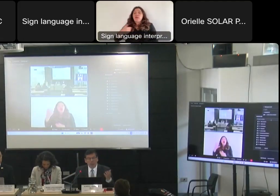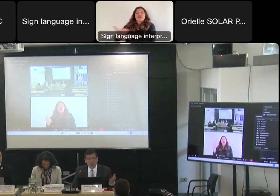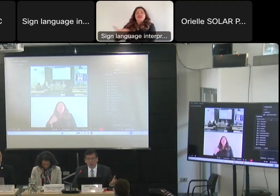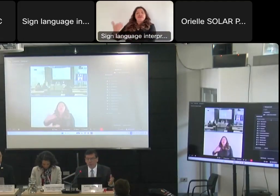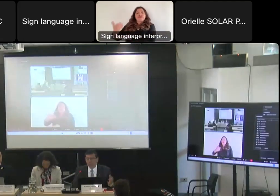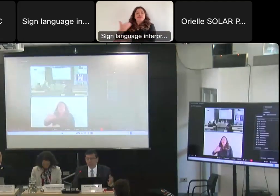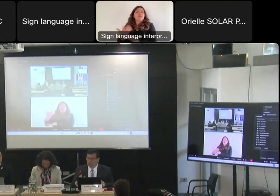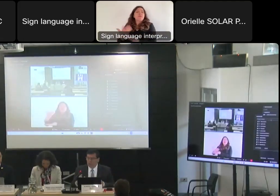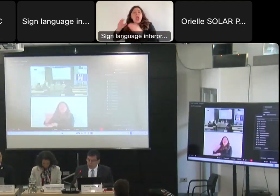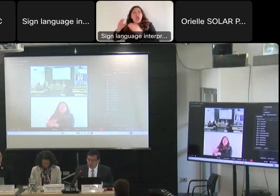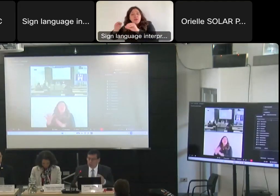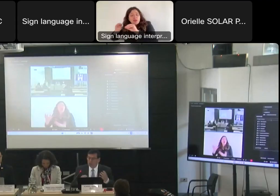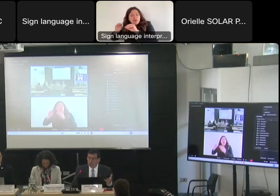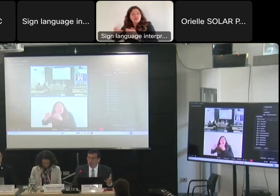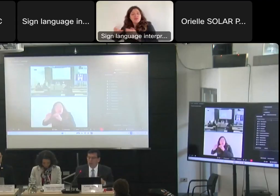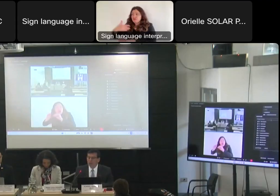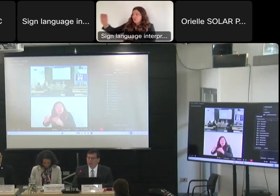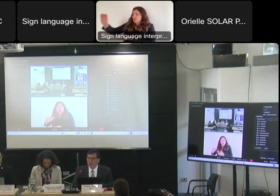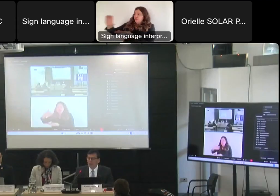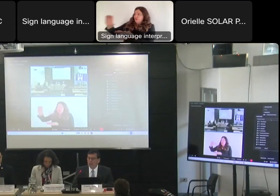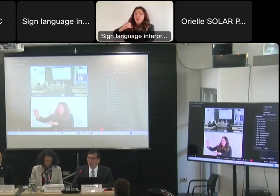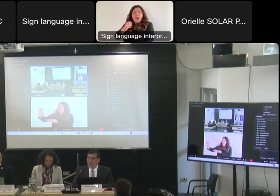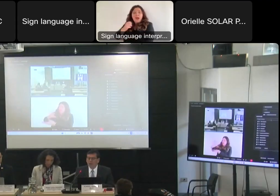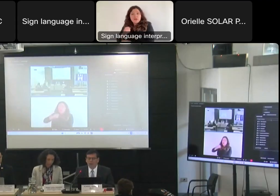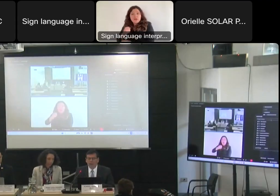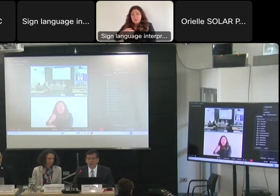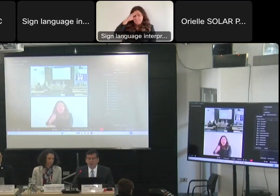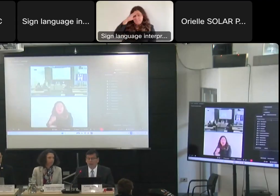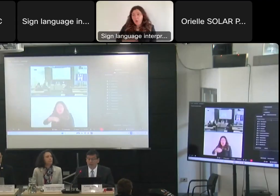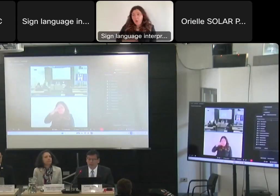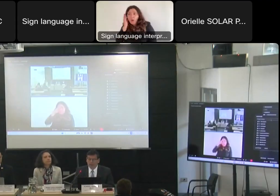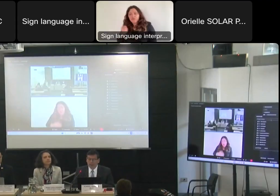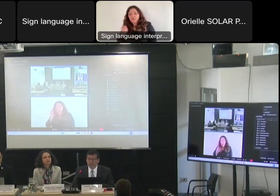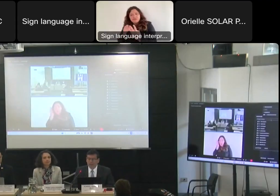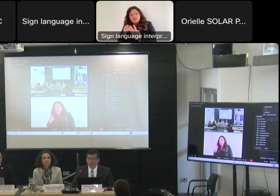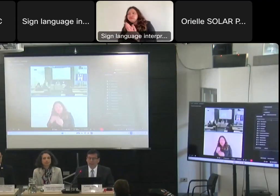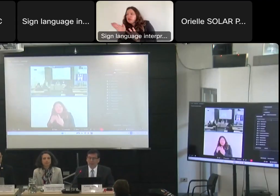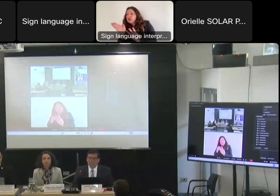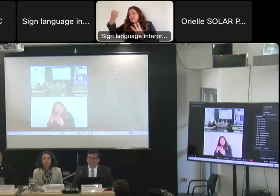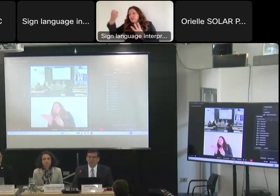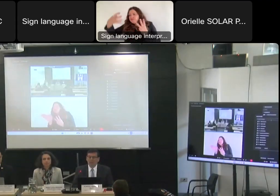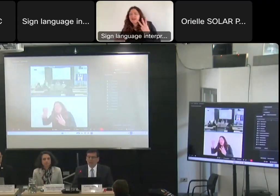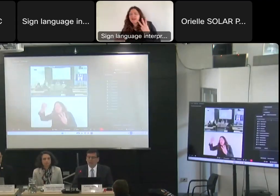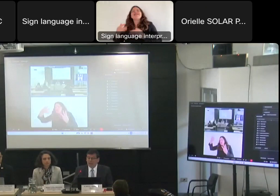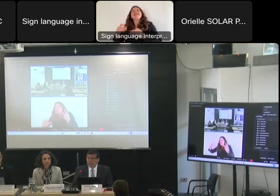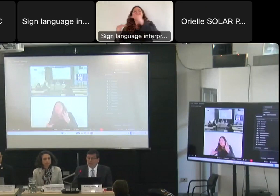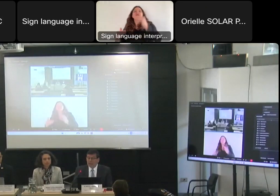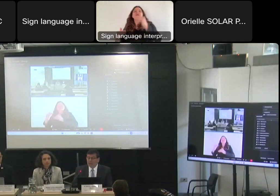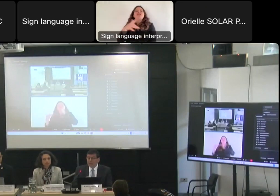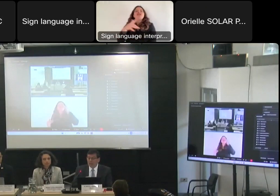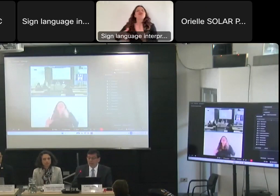como la educación, ingresos, género y otros ejes estructurantes de la matriz de desigualdad social. y los